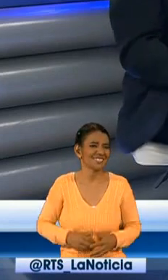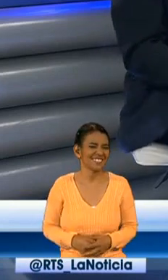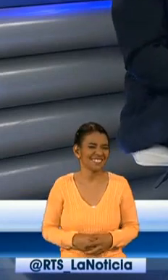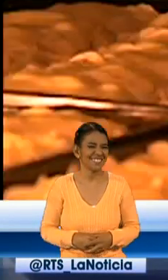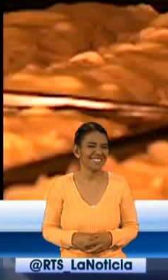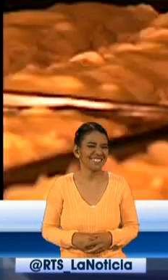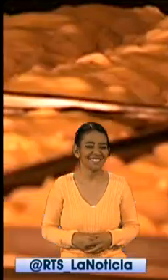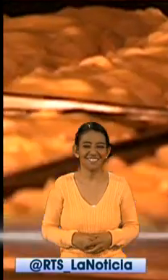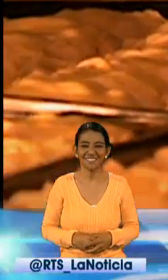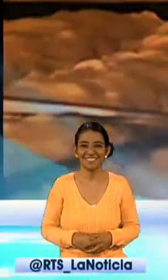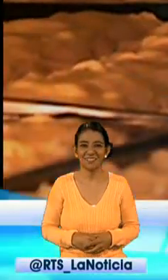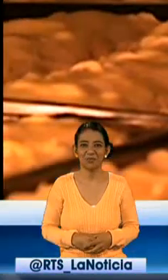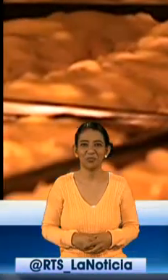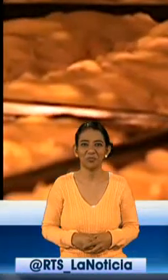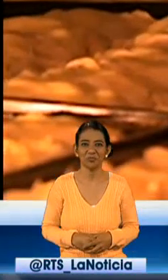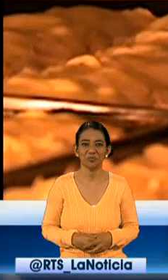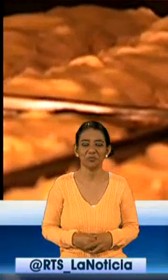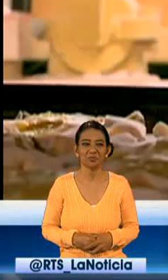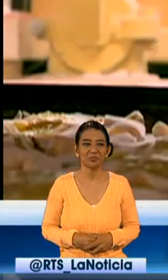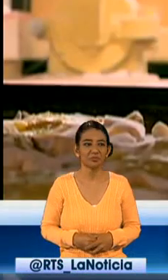cafecito.